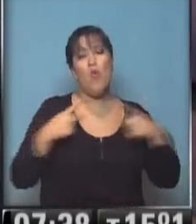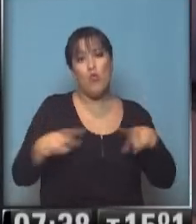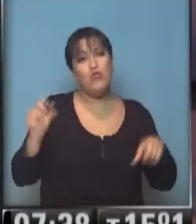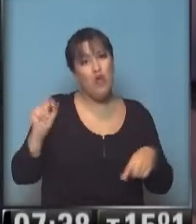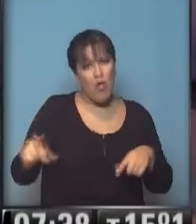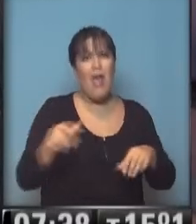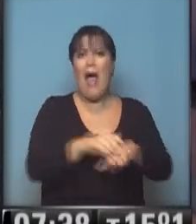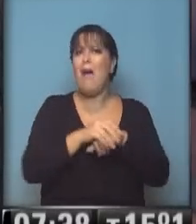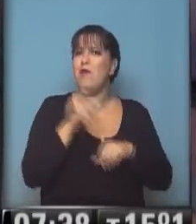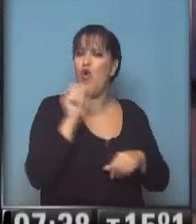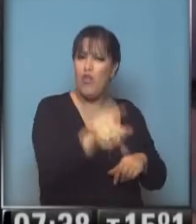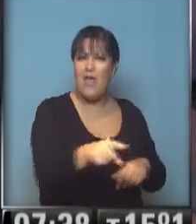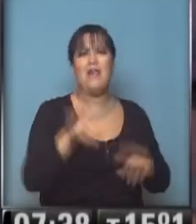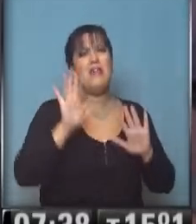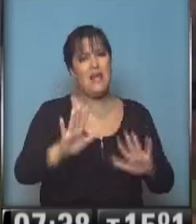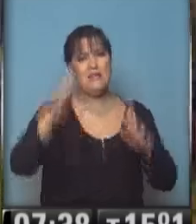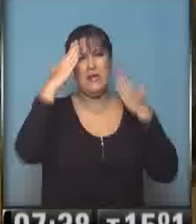Gustavo Cerati. Y así lo recuerdan.